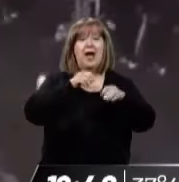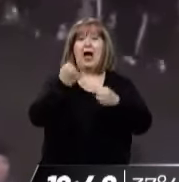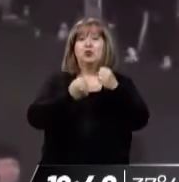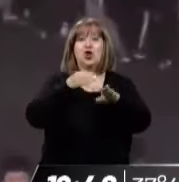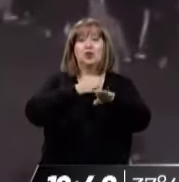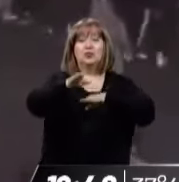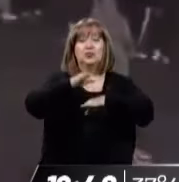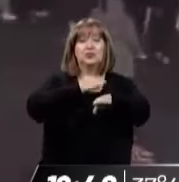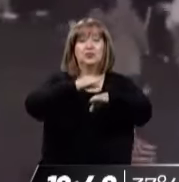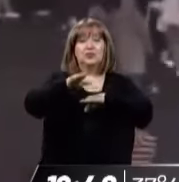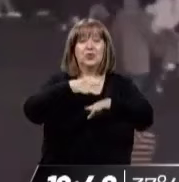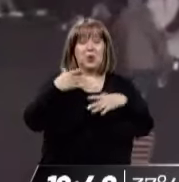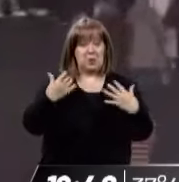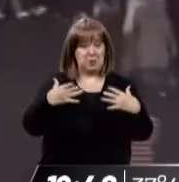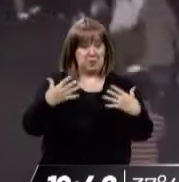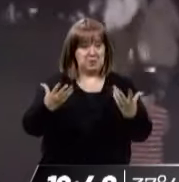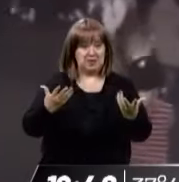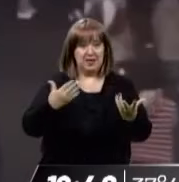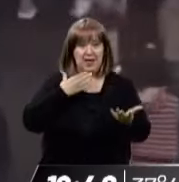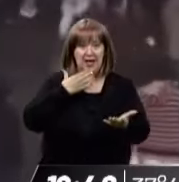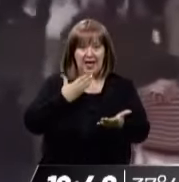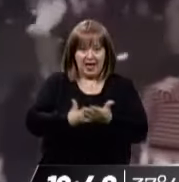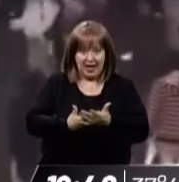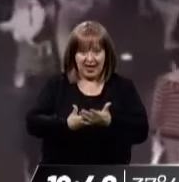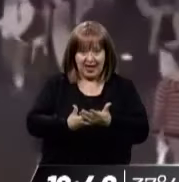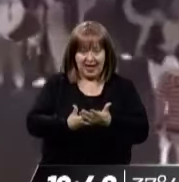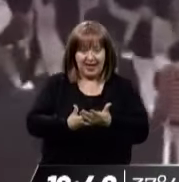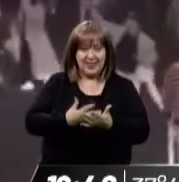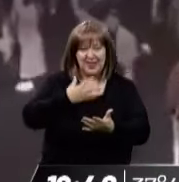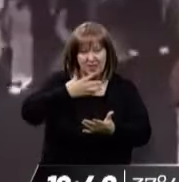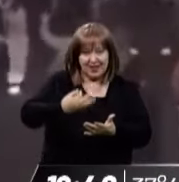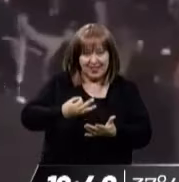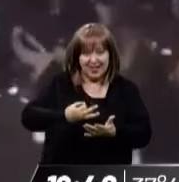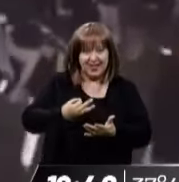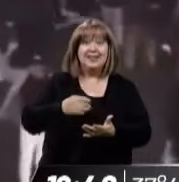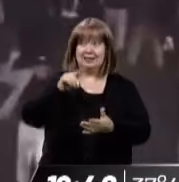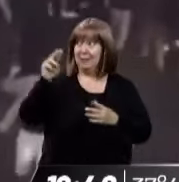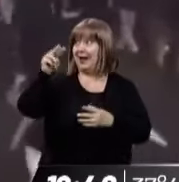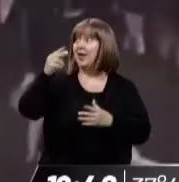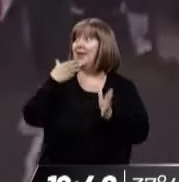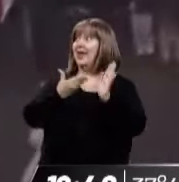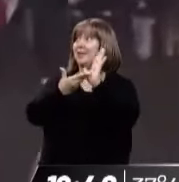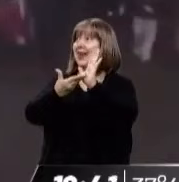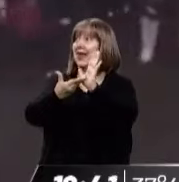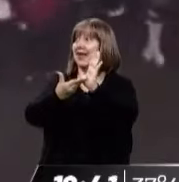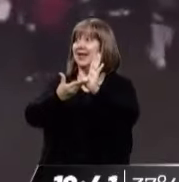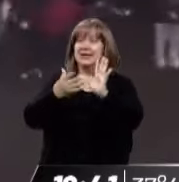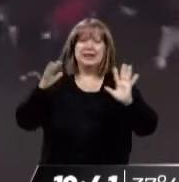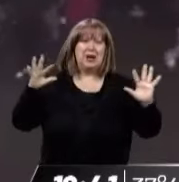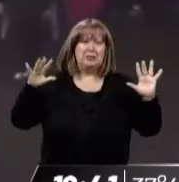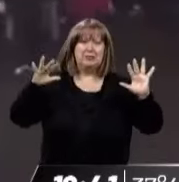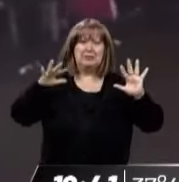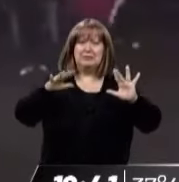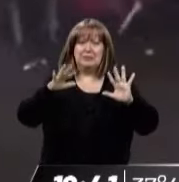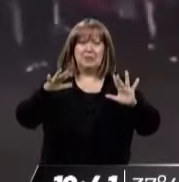el tránsito. ¿Cómo los van? ¿Con quién? Estás haciendo una broma. Sin modificar absolutamente nada. Japonés. Pero miles y miles de personas